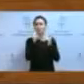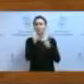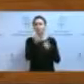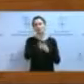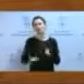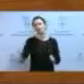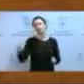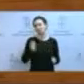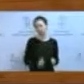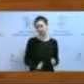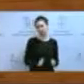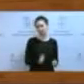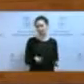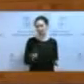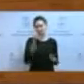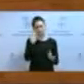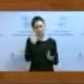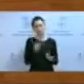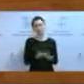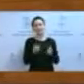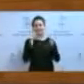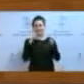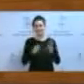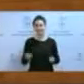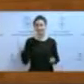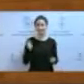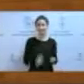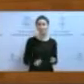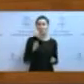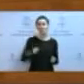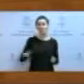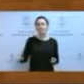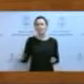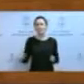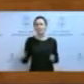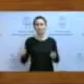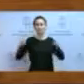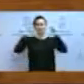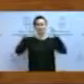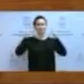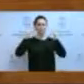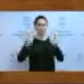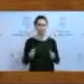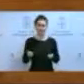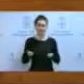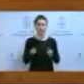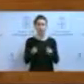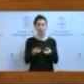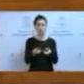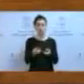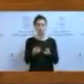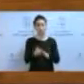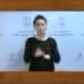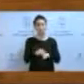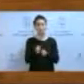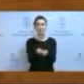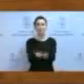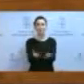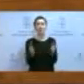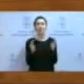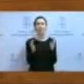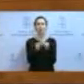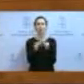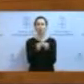humanos. Sin profesionales bien formados y en número suficiente, cualquier